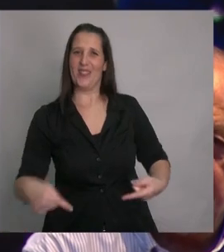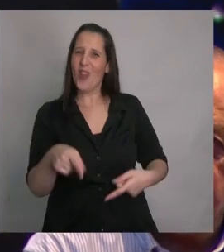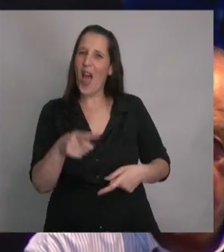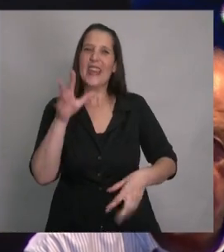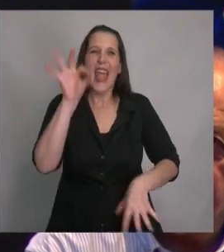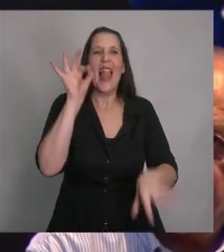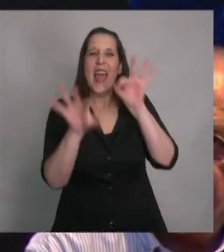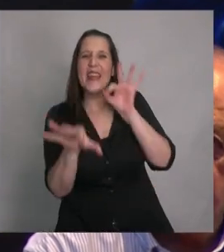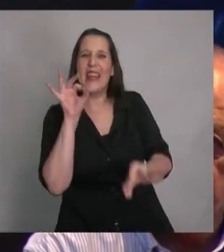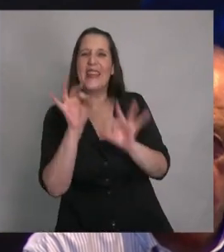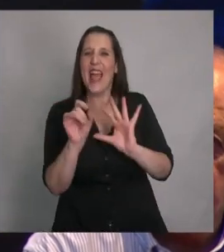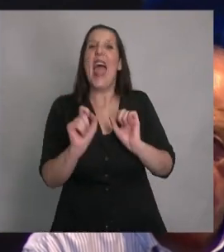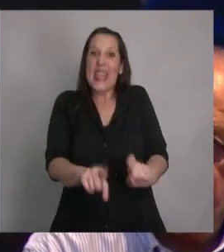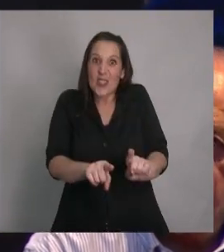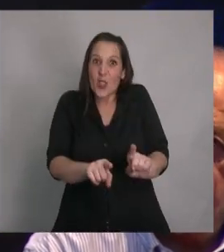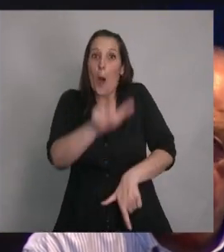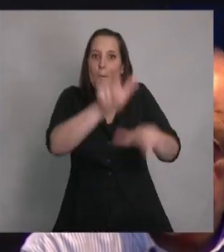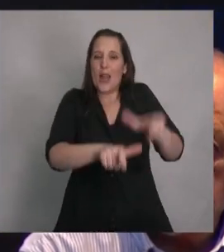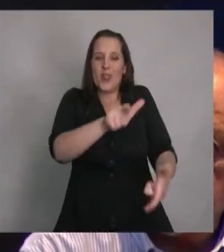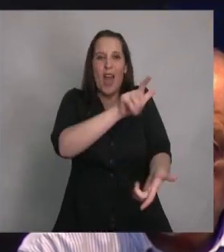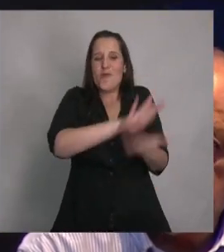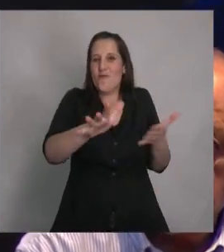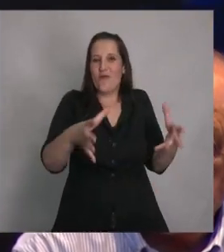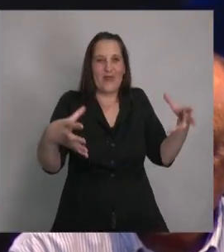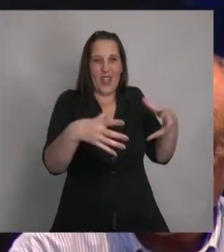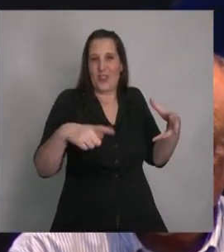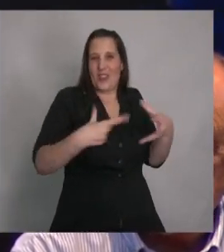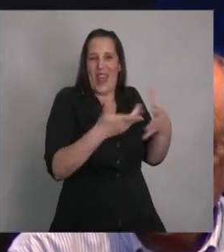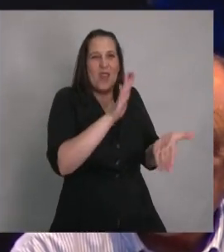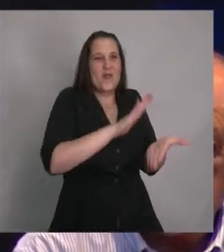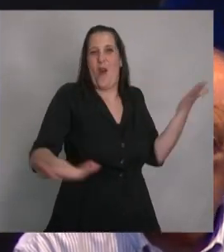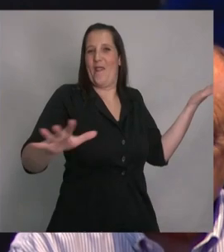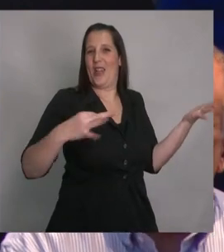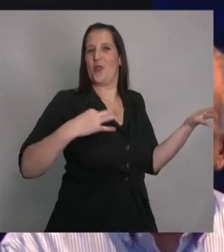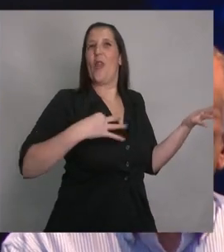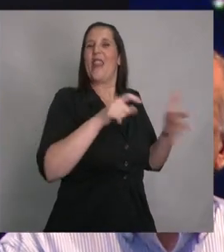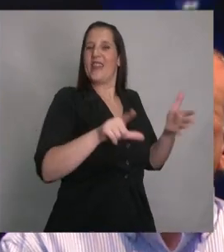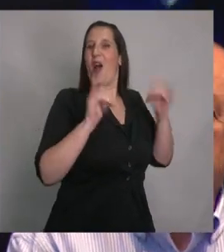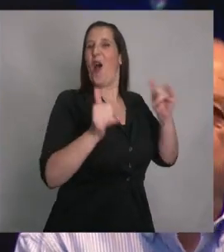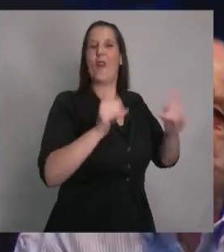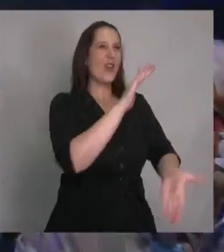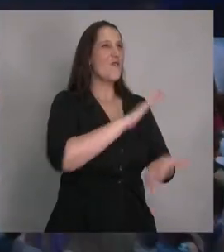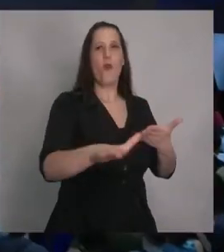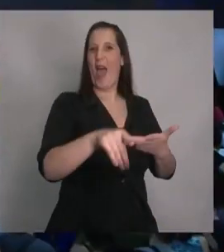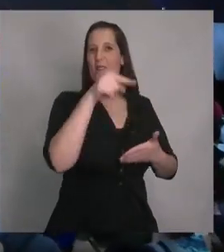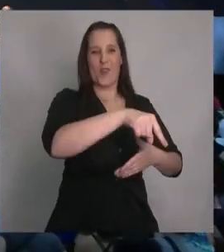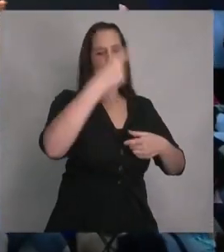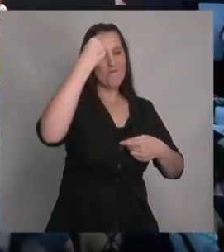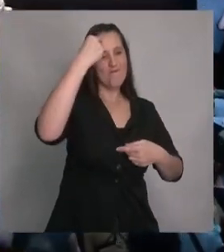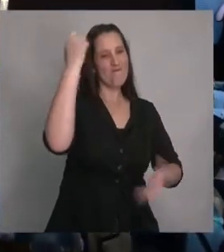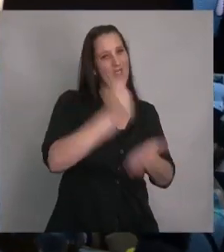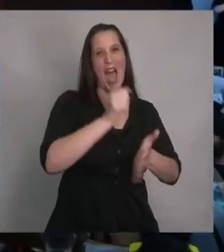surgimiento de las nuevas ciudadanías las ciudadanías libres de Colombia que